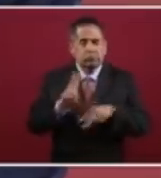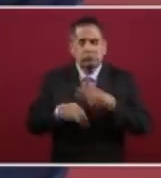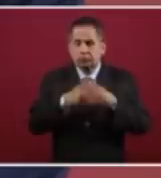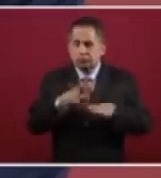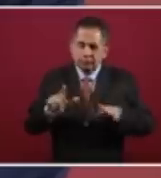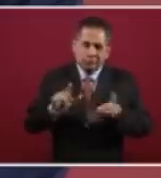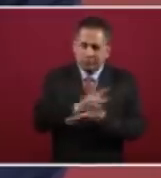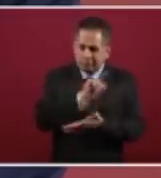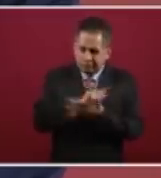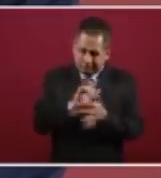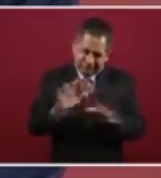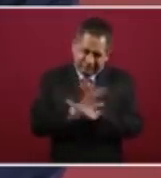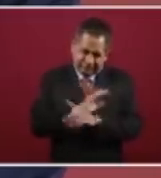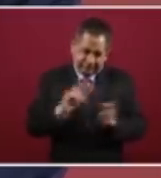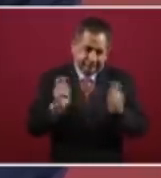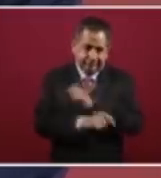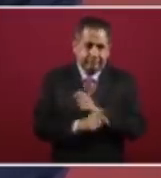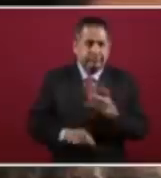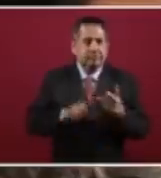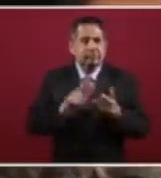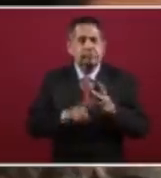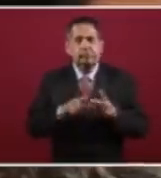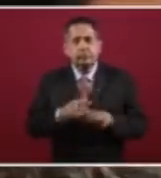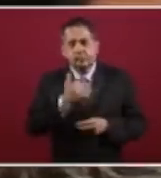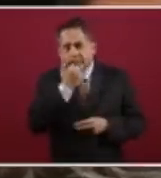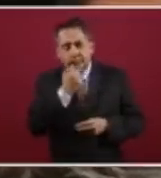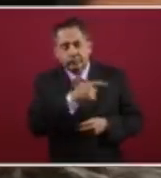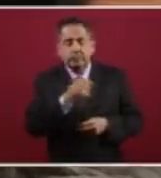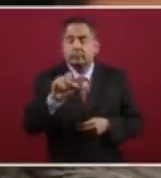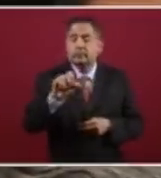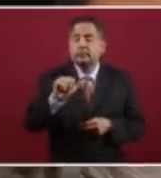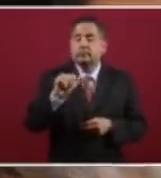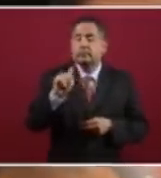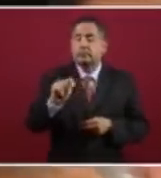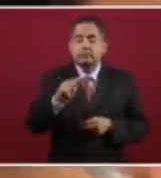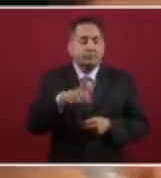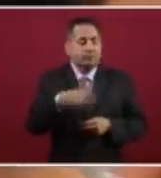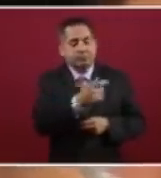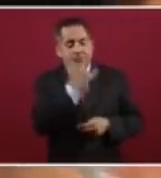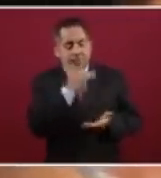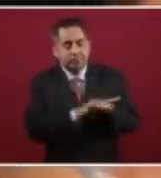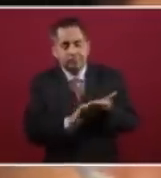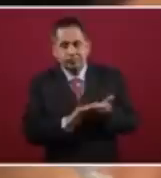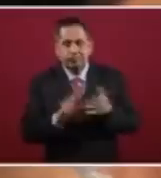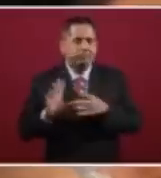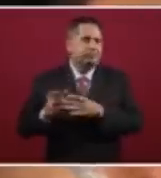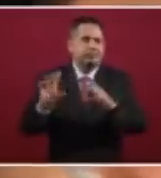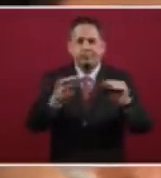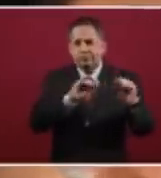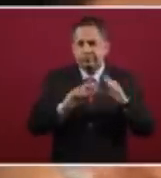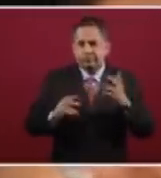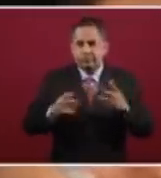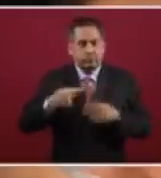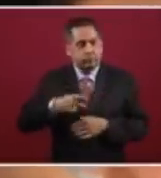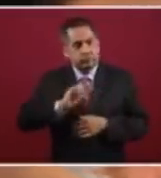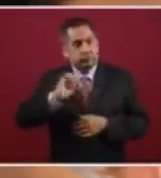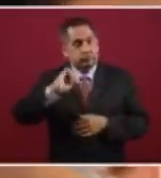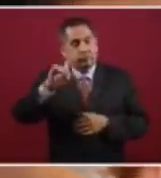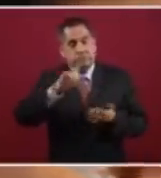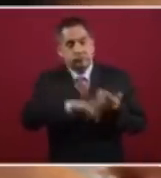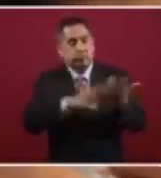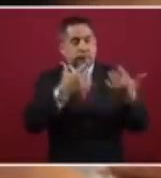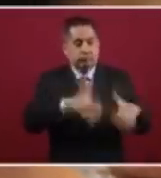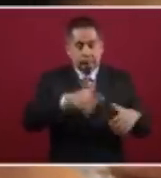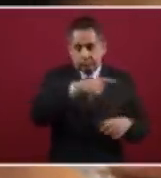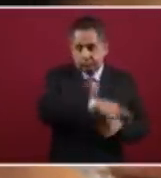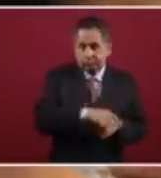reforma profunda? Y respecto al perdón fiscal del SAT, donde se mencionan pues todo tipo de personalidades, desde